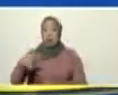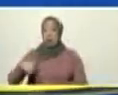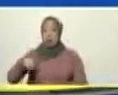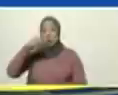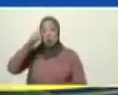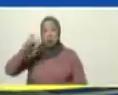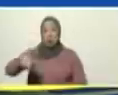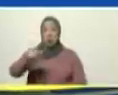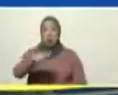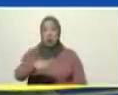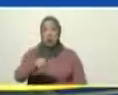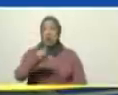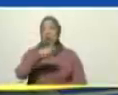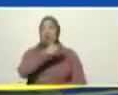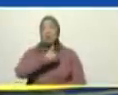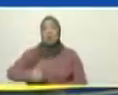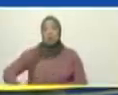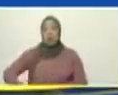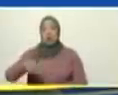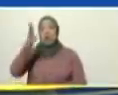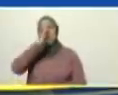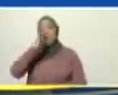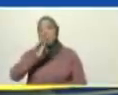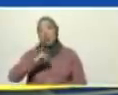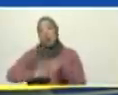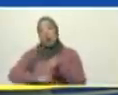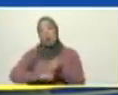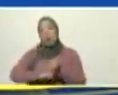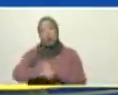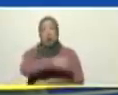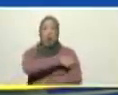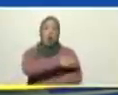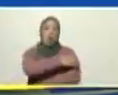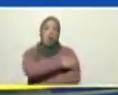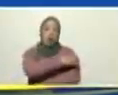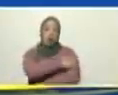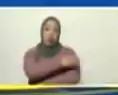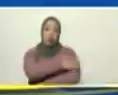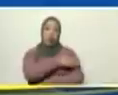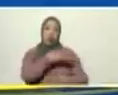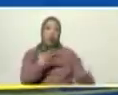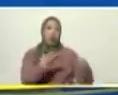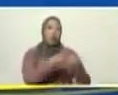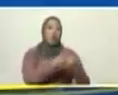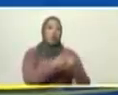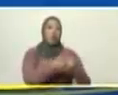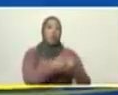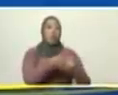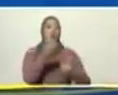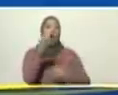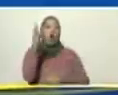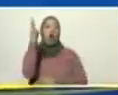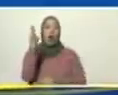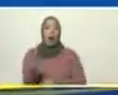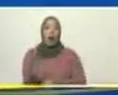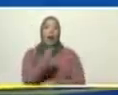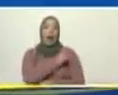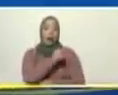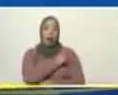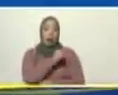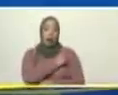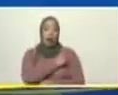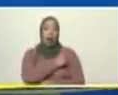presidente. Es el presidente de la ultraderecha, de un pueblo muy conservador, y que debemos cambiar